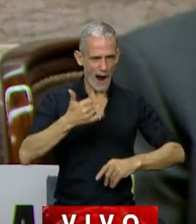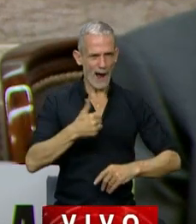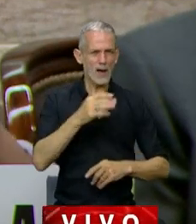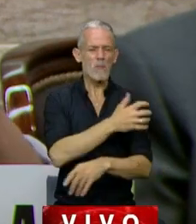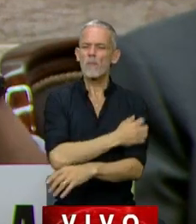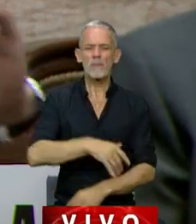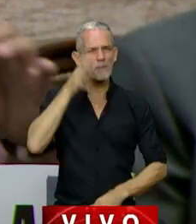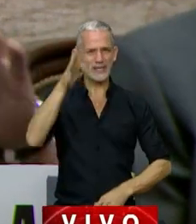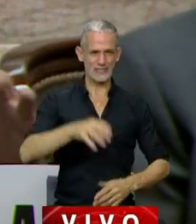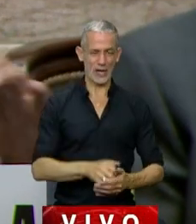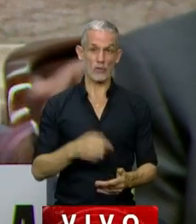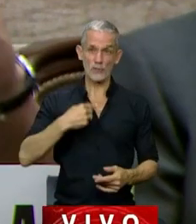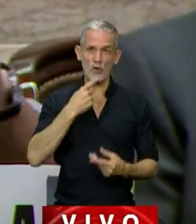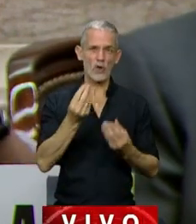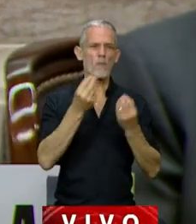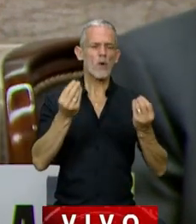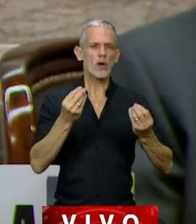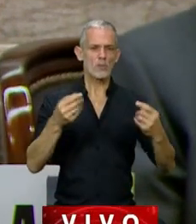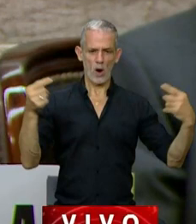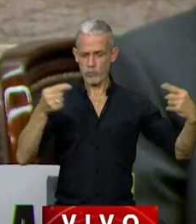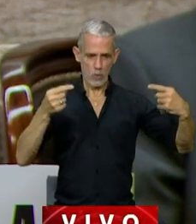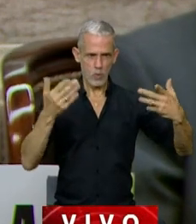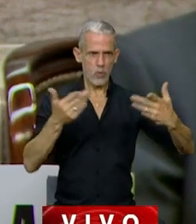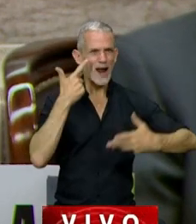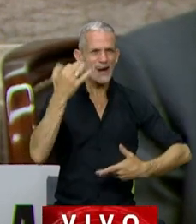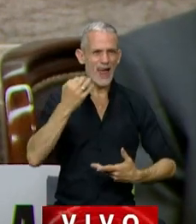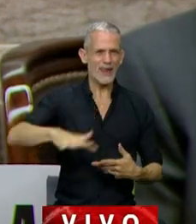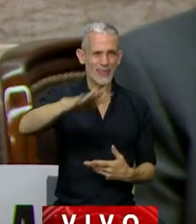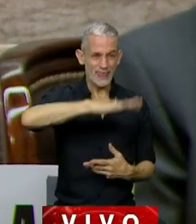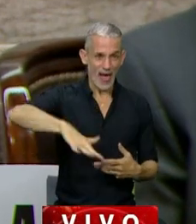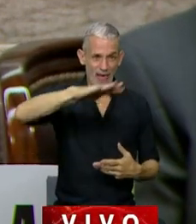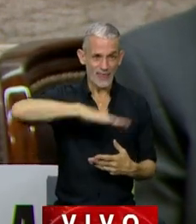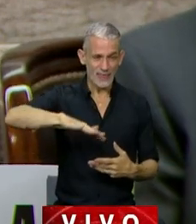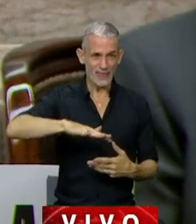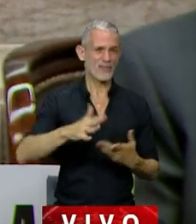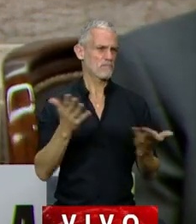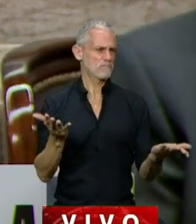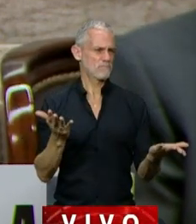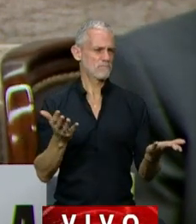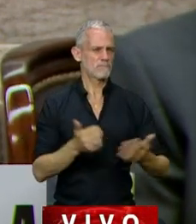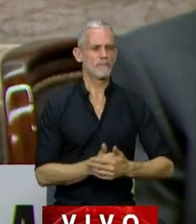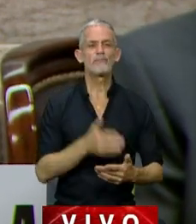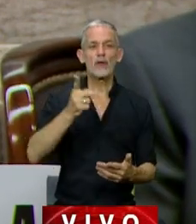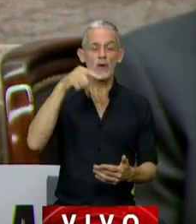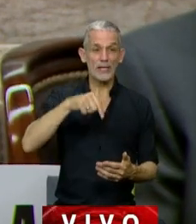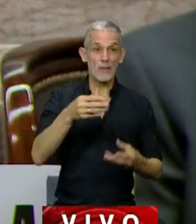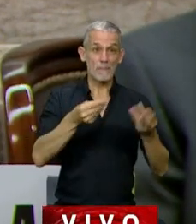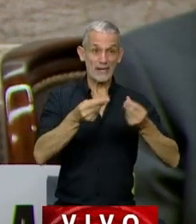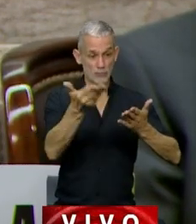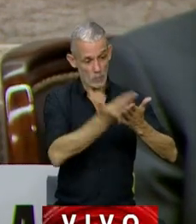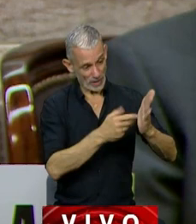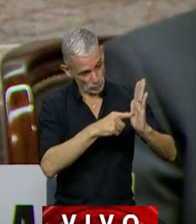Pero mire, lo digo esto porque contrasta con una realidad, porque en este